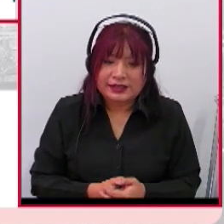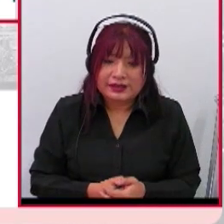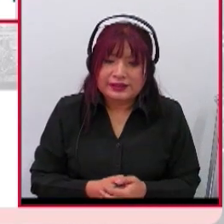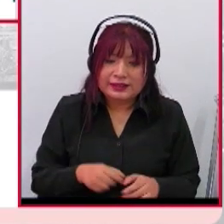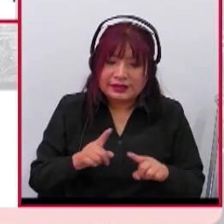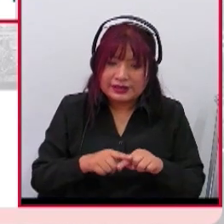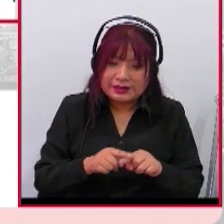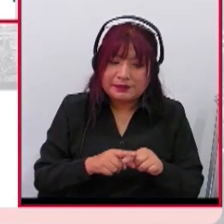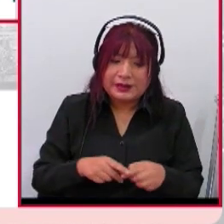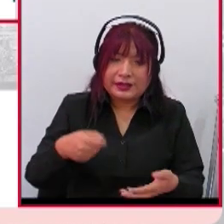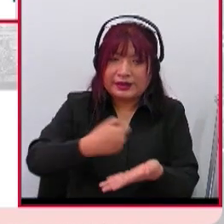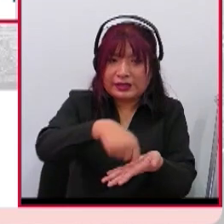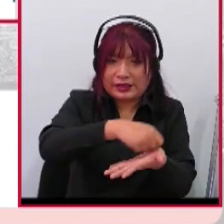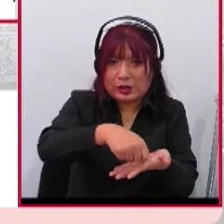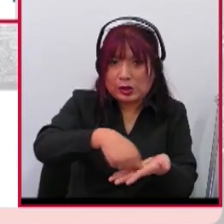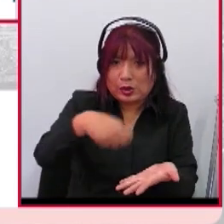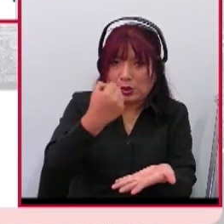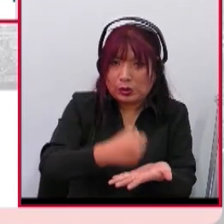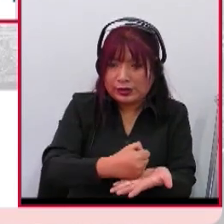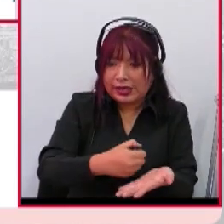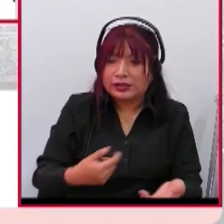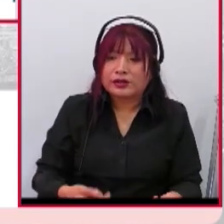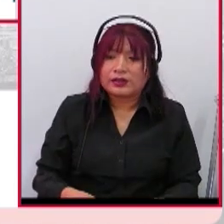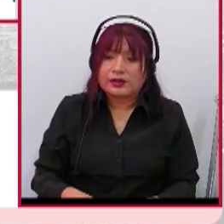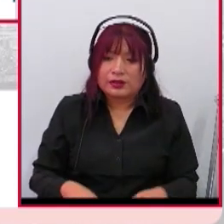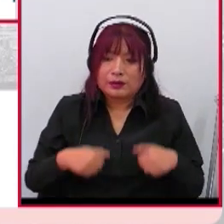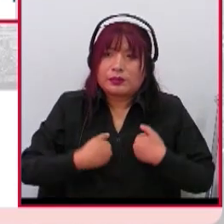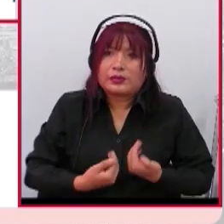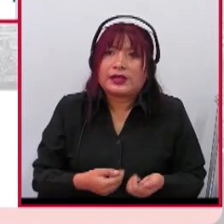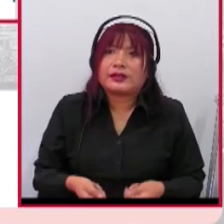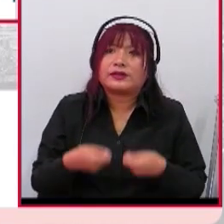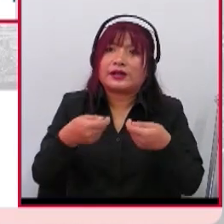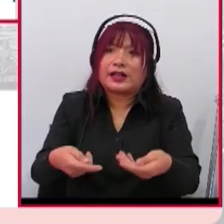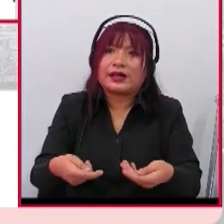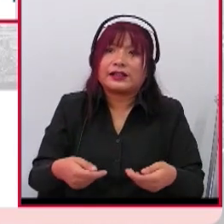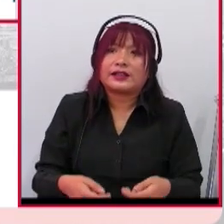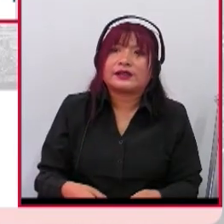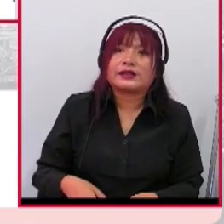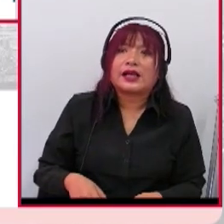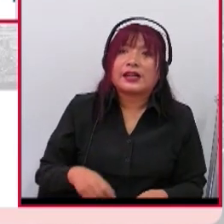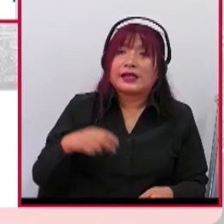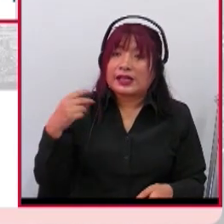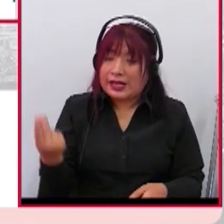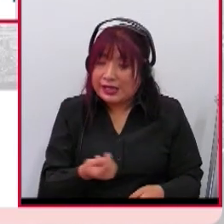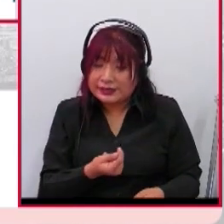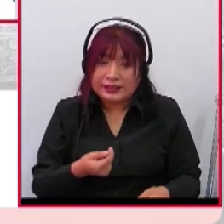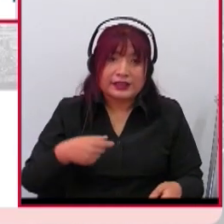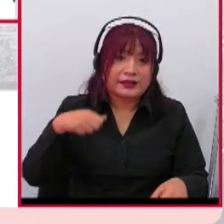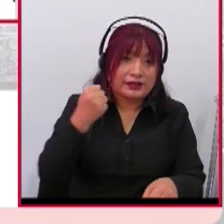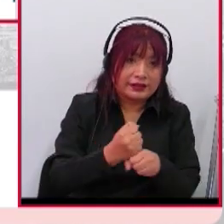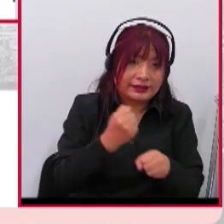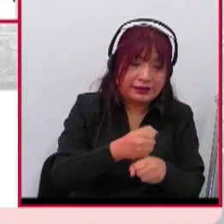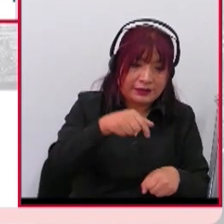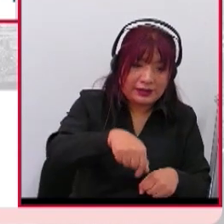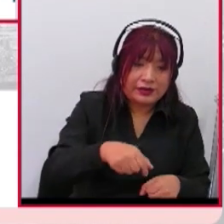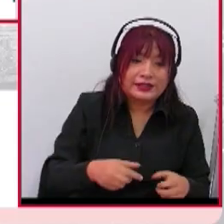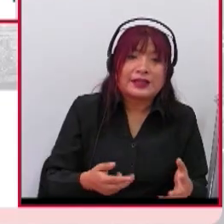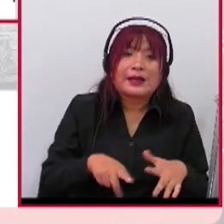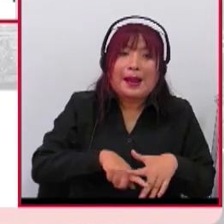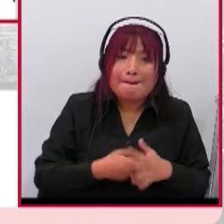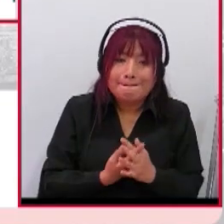del contrato, puede entregarte la llave hasta el ramp-up, te hace la transferencia y tú entras a la operación